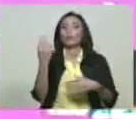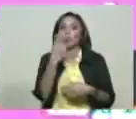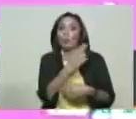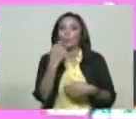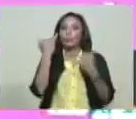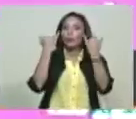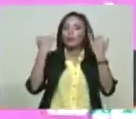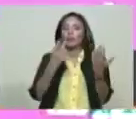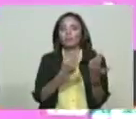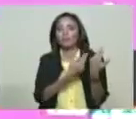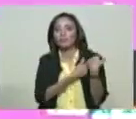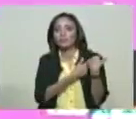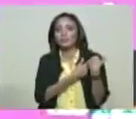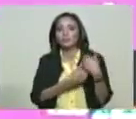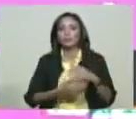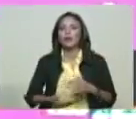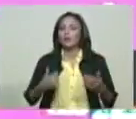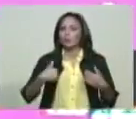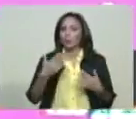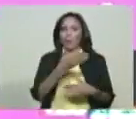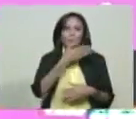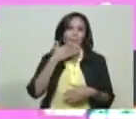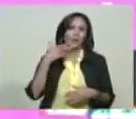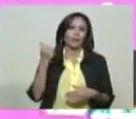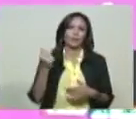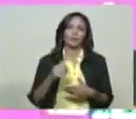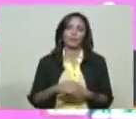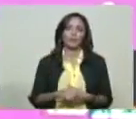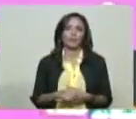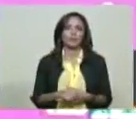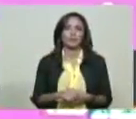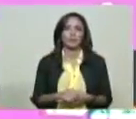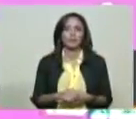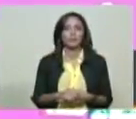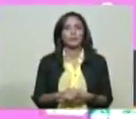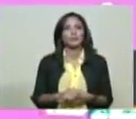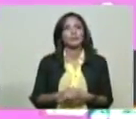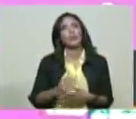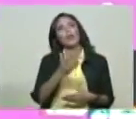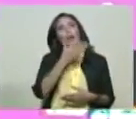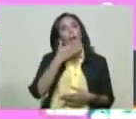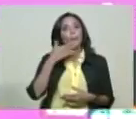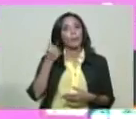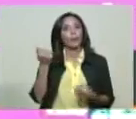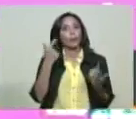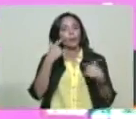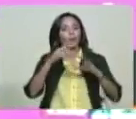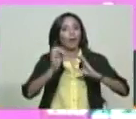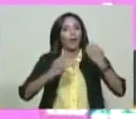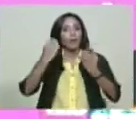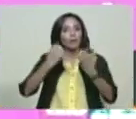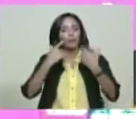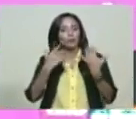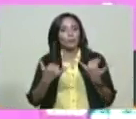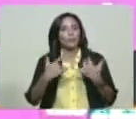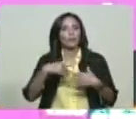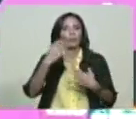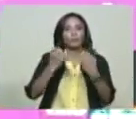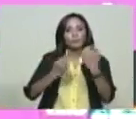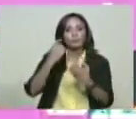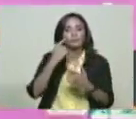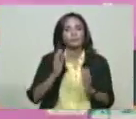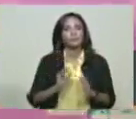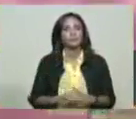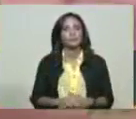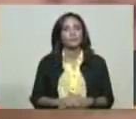ustedes hacerlo mejor mucho pero mejor pero de verdad que tiene puedan medir y yo